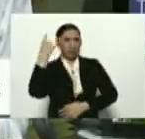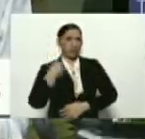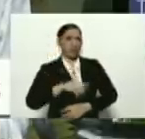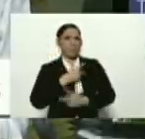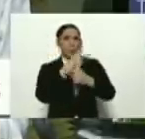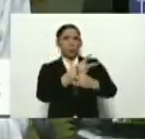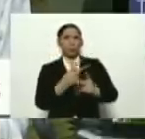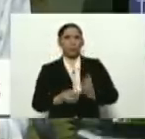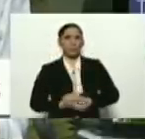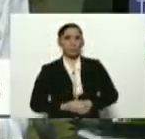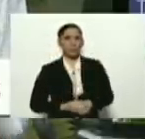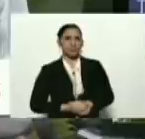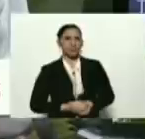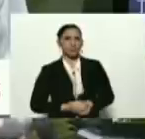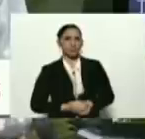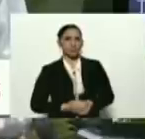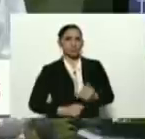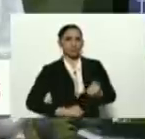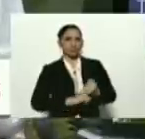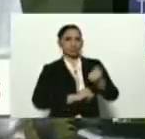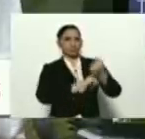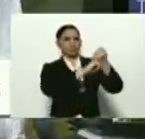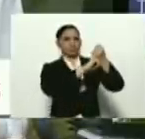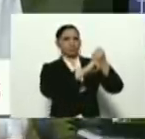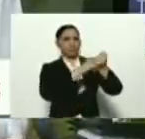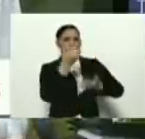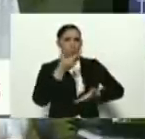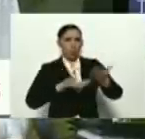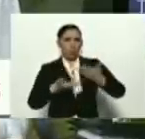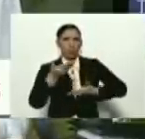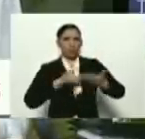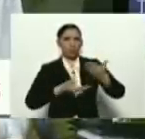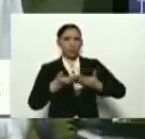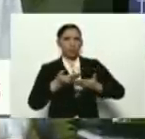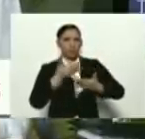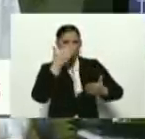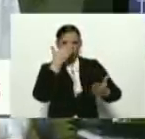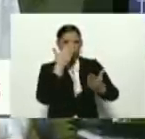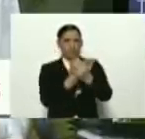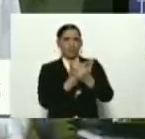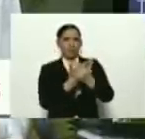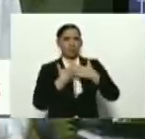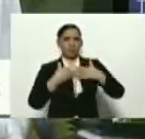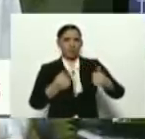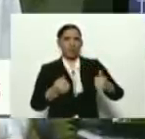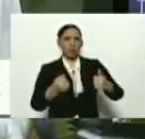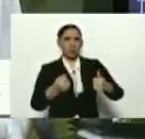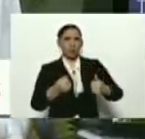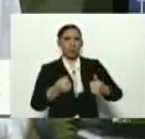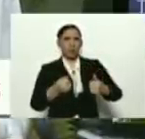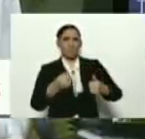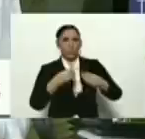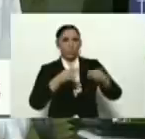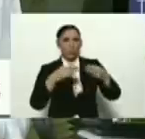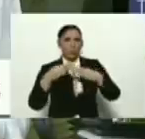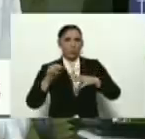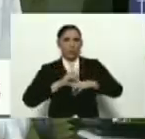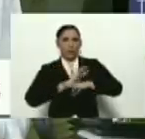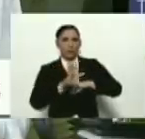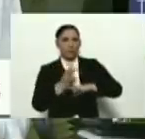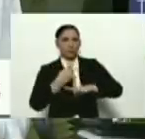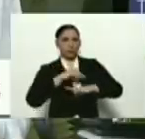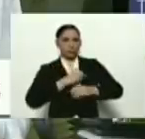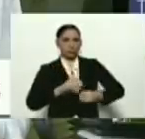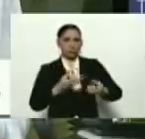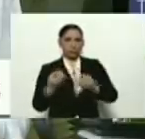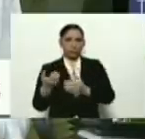voluntad de impulsar y ampliar la colaboración en el Frente de la Salud Pública en el ALBA TCP. Ofrecemos